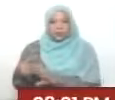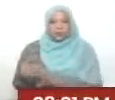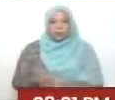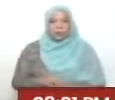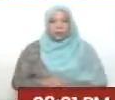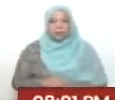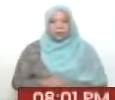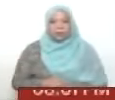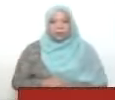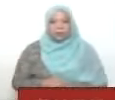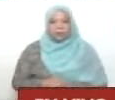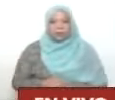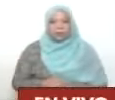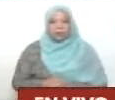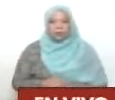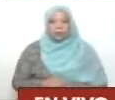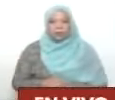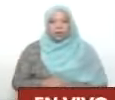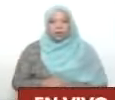comunas productivas,